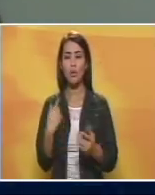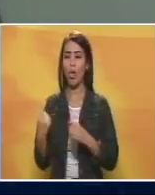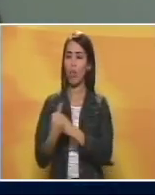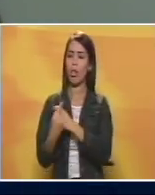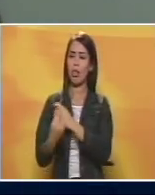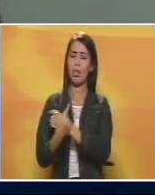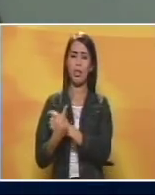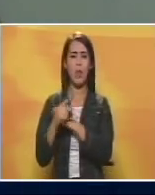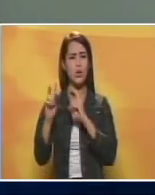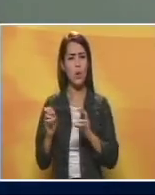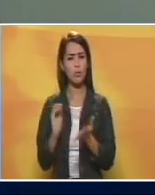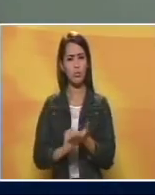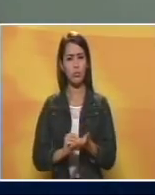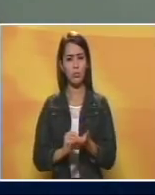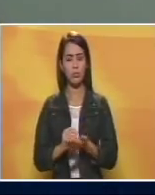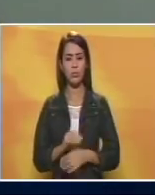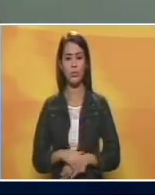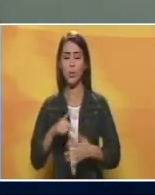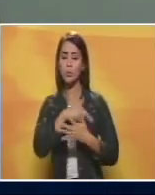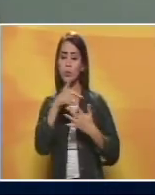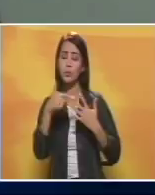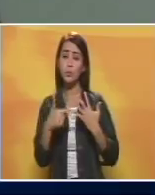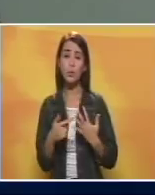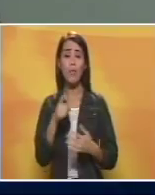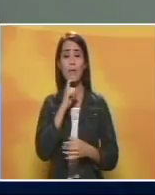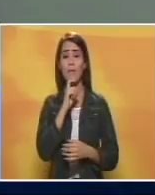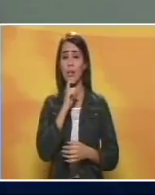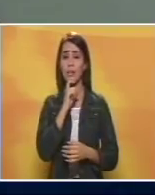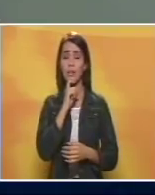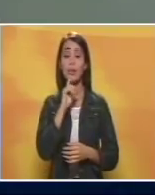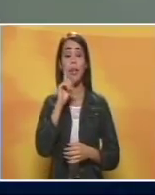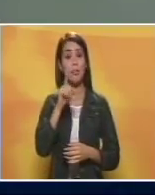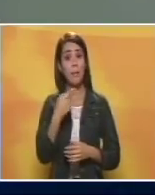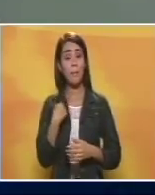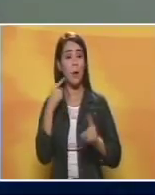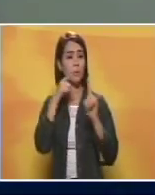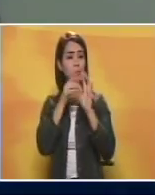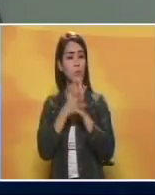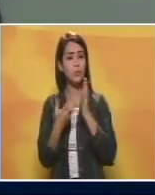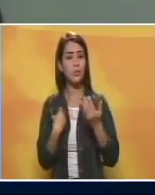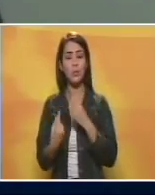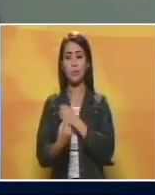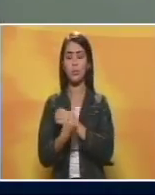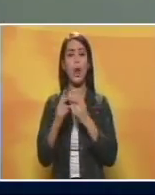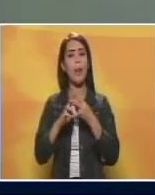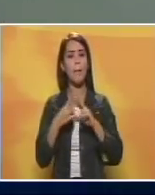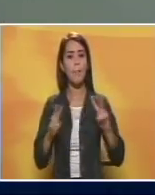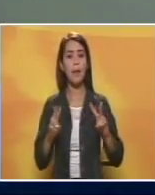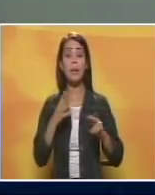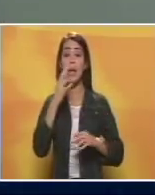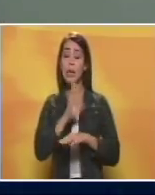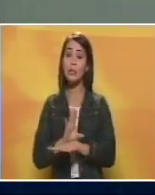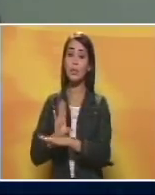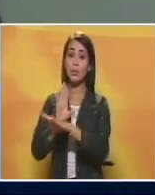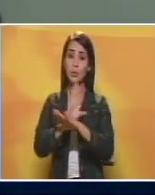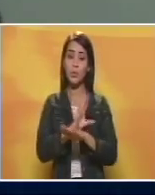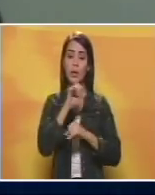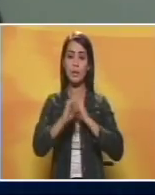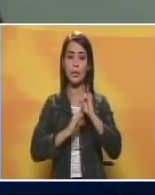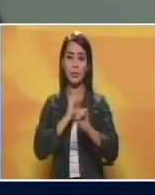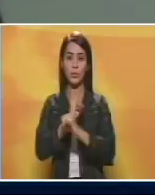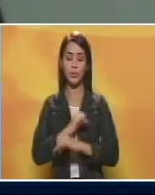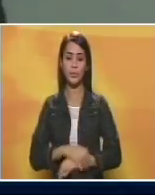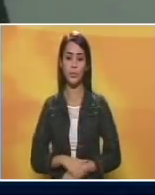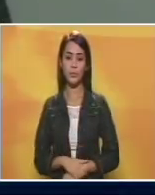amenazas emergentes, múltiples y complejas, así como retos que atentan contra la paz y la seguridad